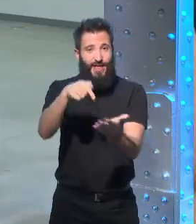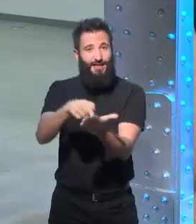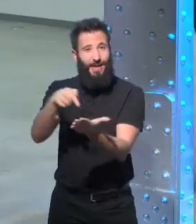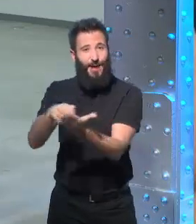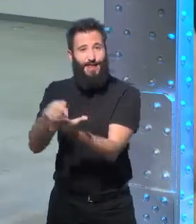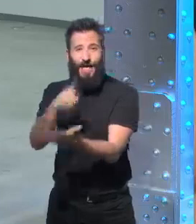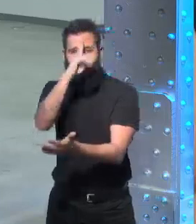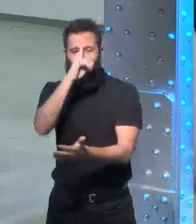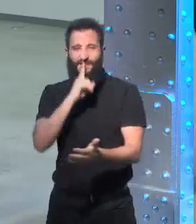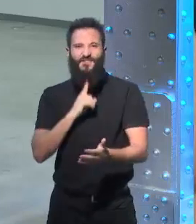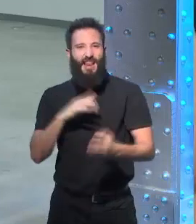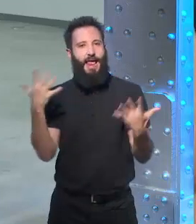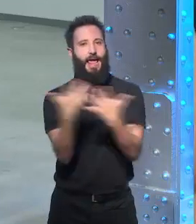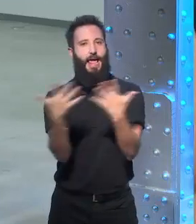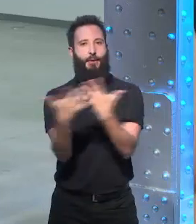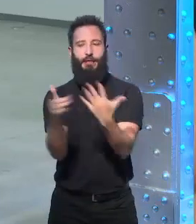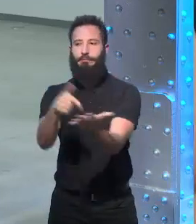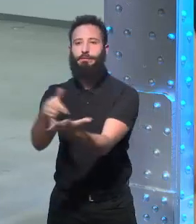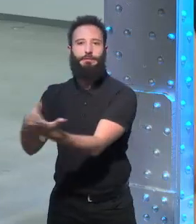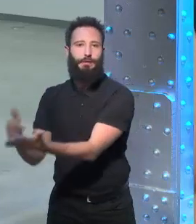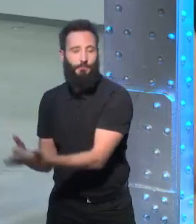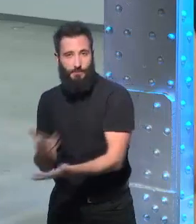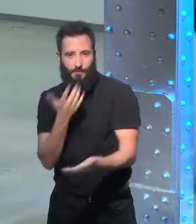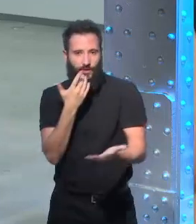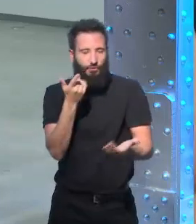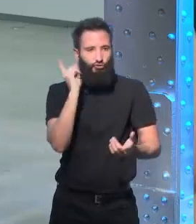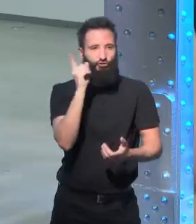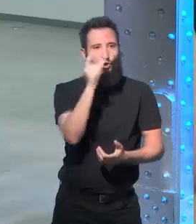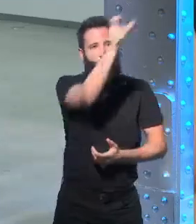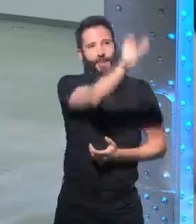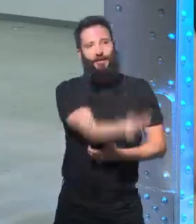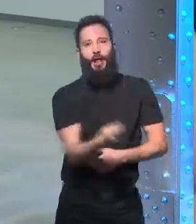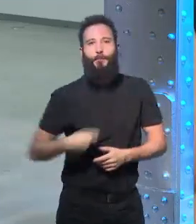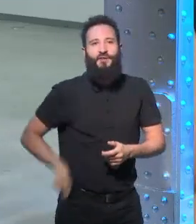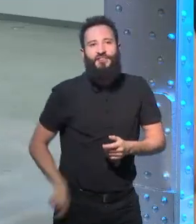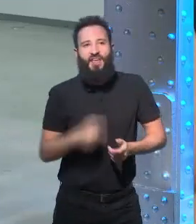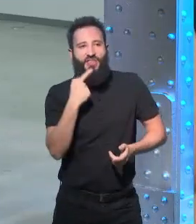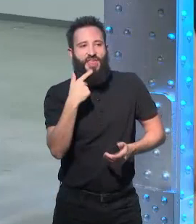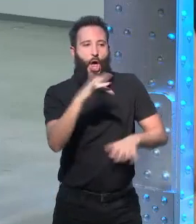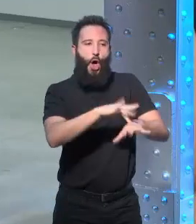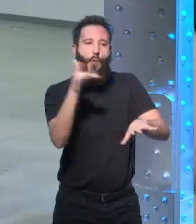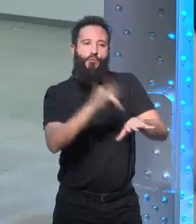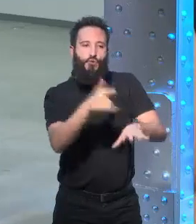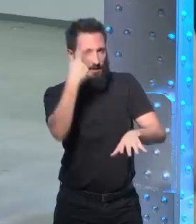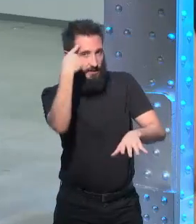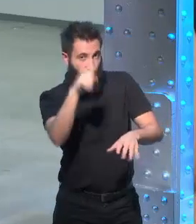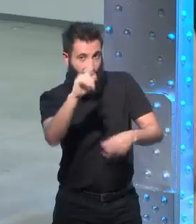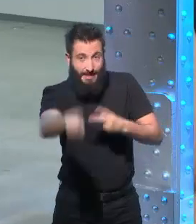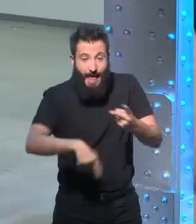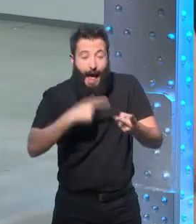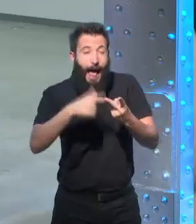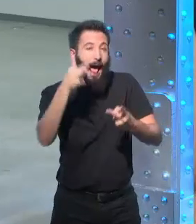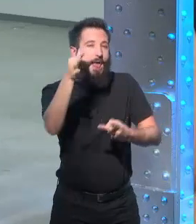muchos perfiles híbridos. No solo se demanda que este profesional tenga estas nociones digitales, sino que